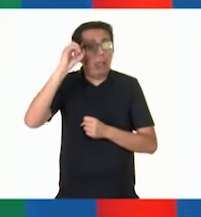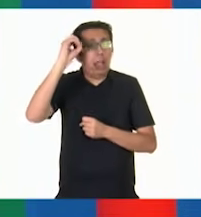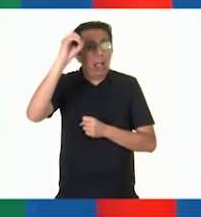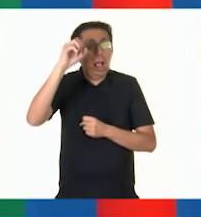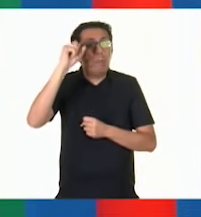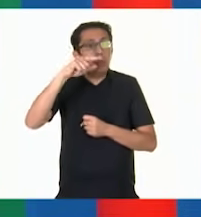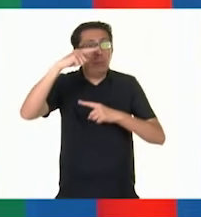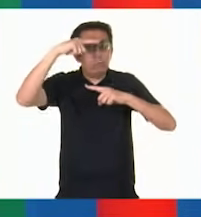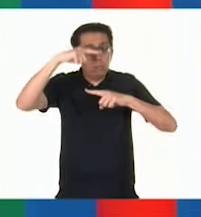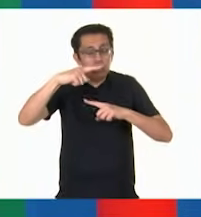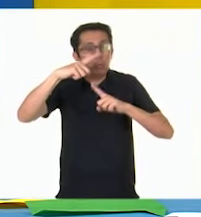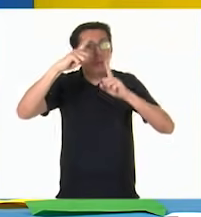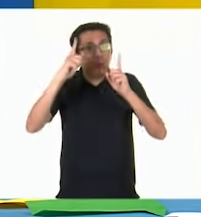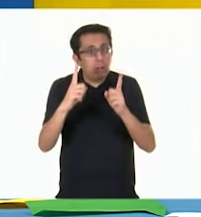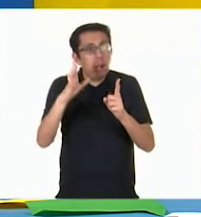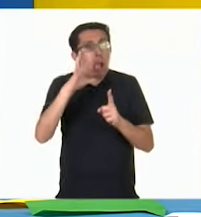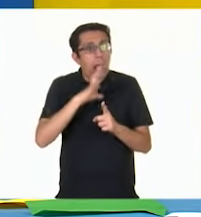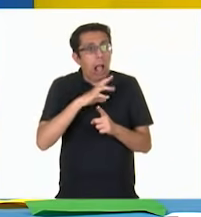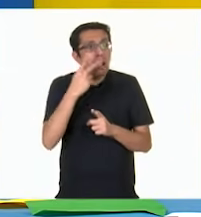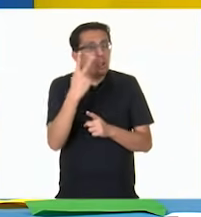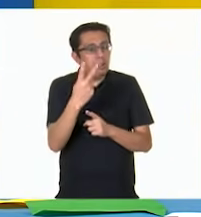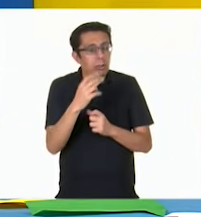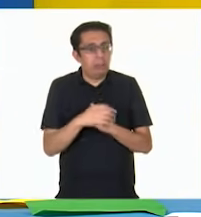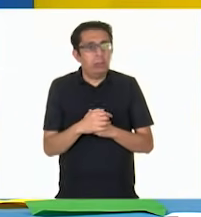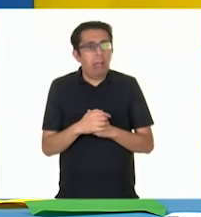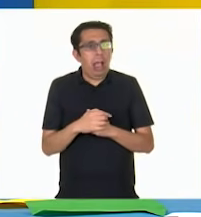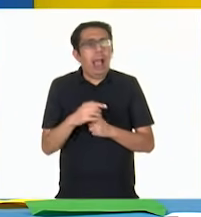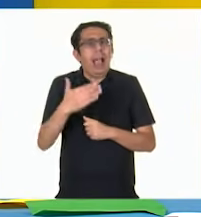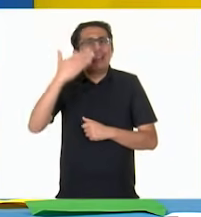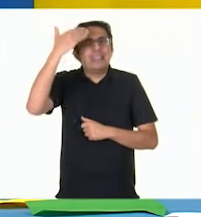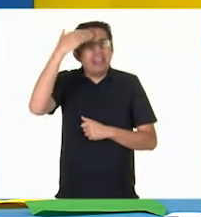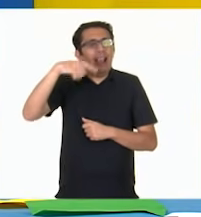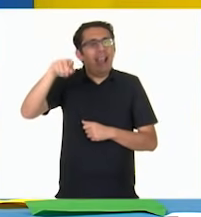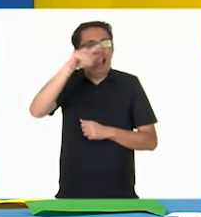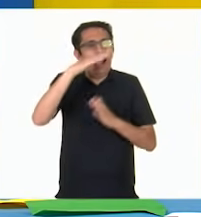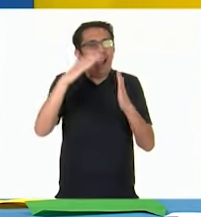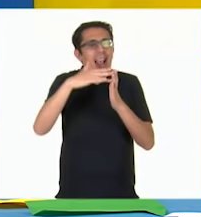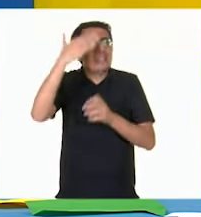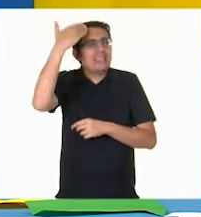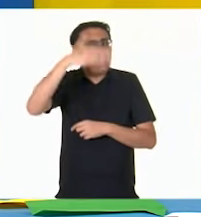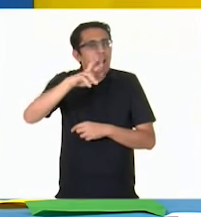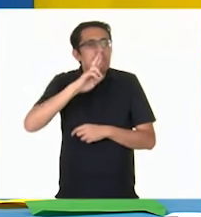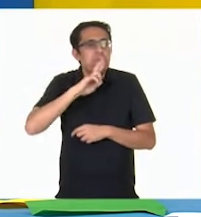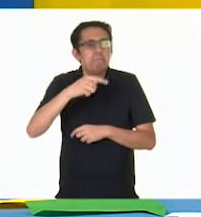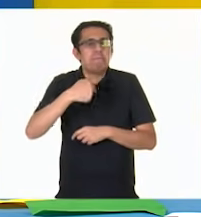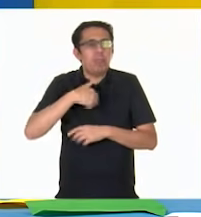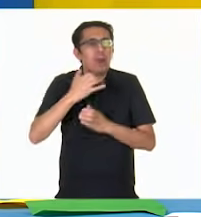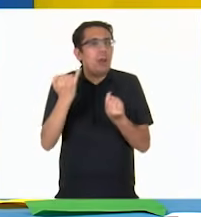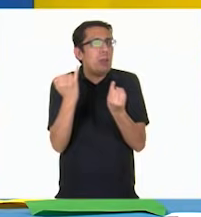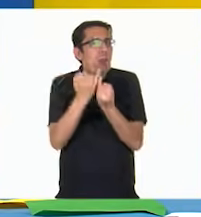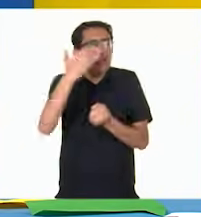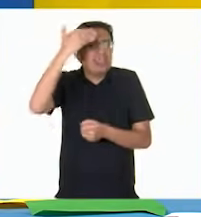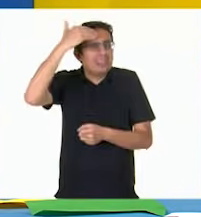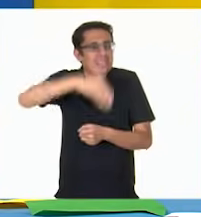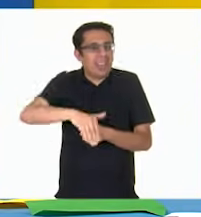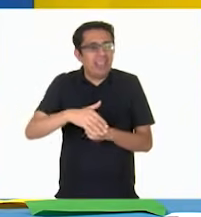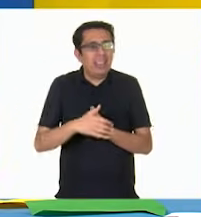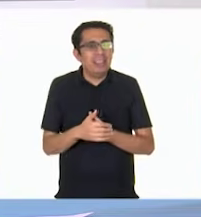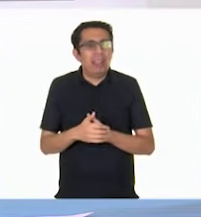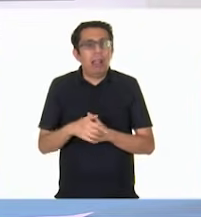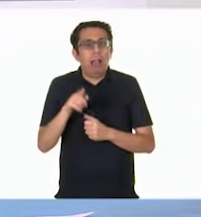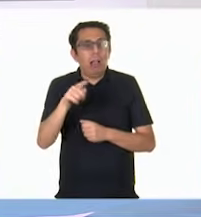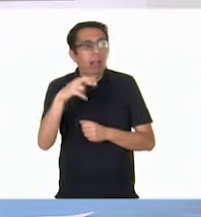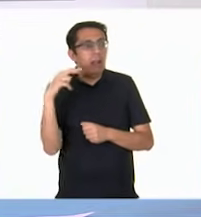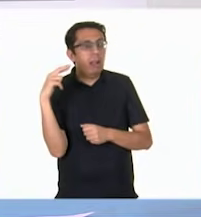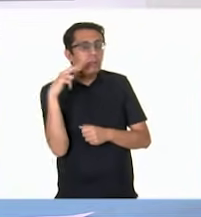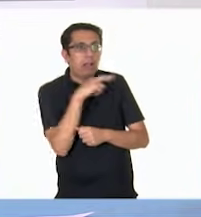paralelos? Sé que en casa ya tienen la respuesta. Yo ya tengo la respuesta. ¡Ay! ¡Qué